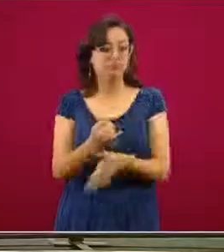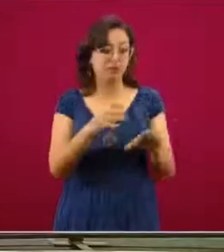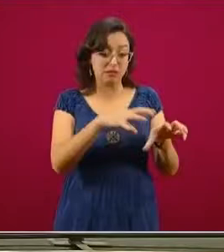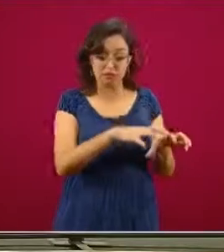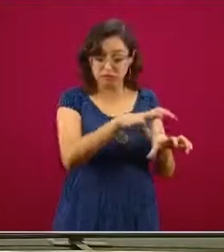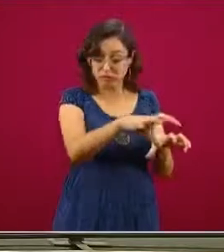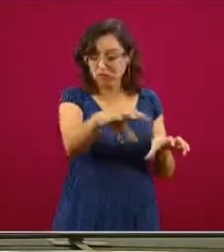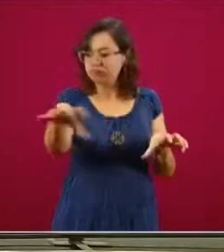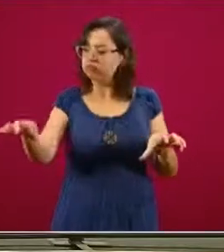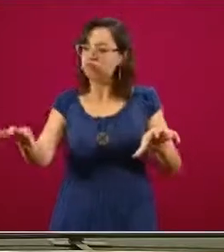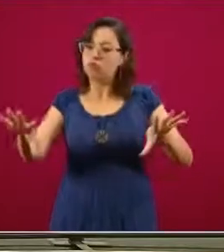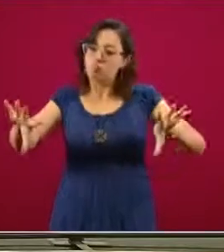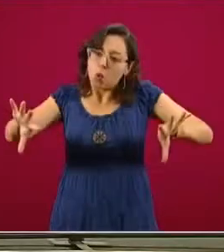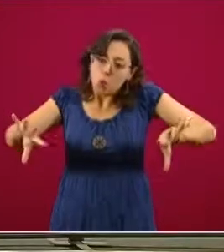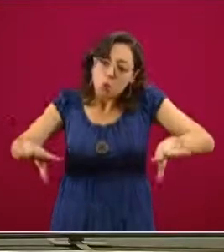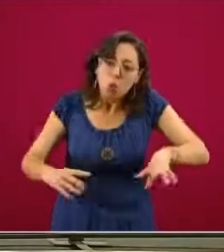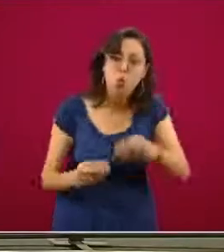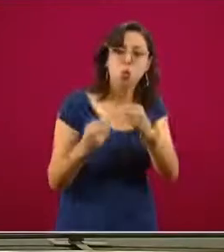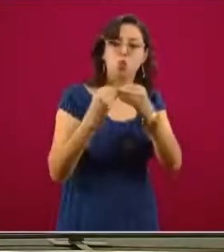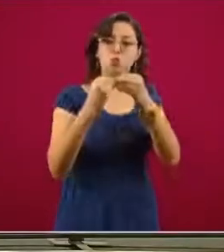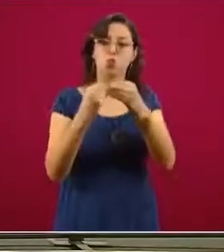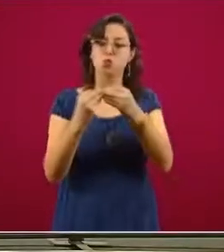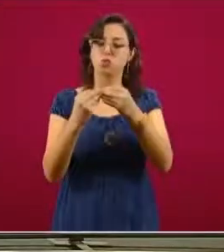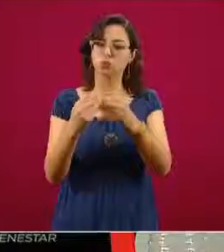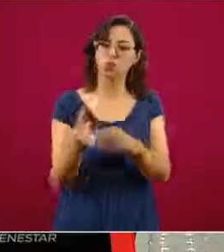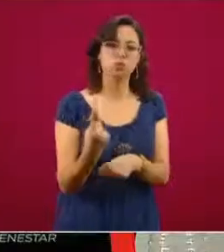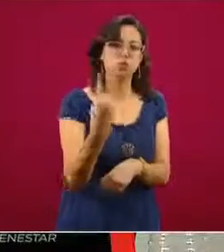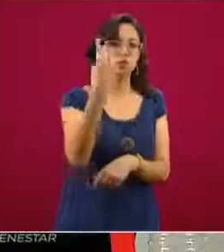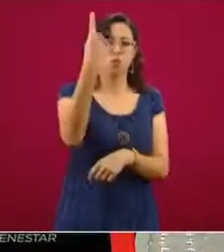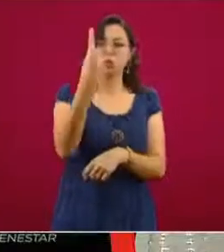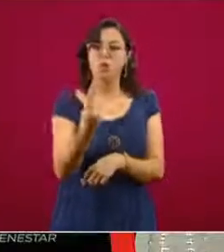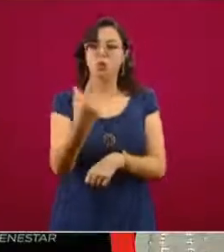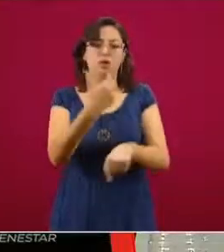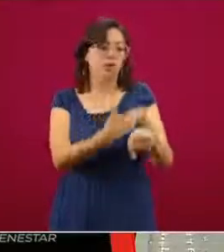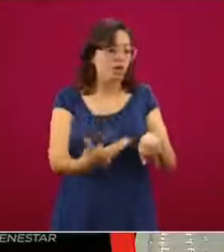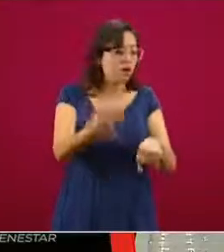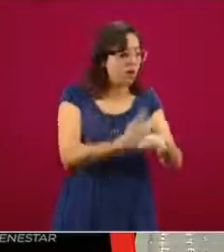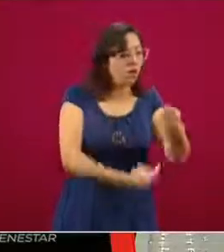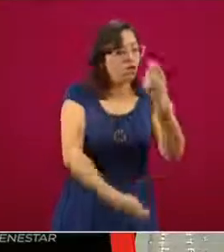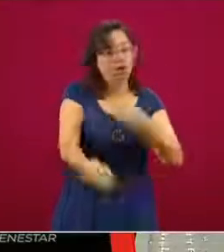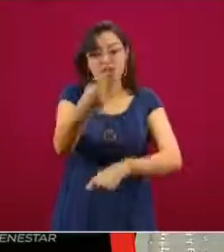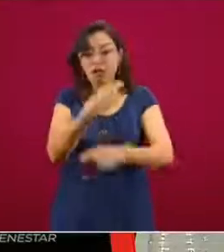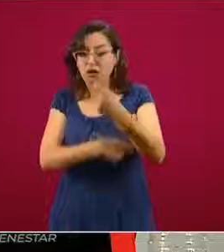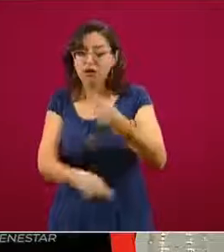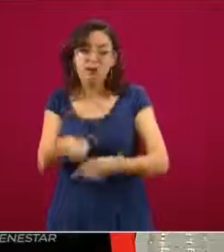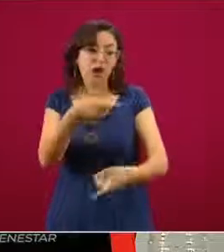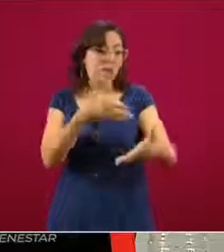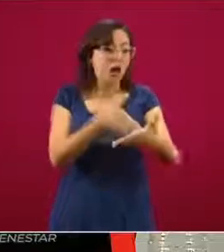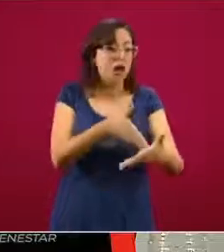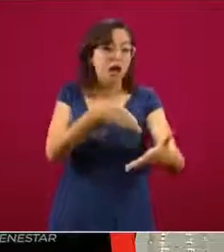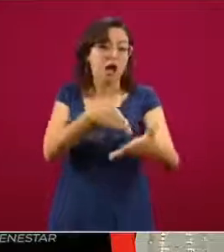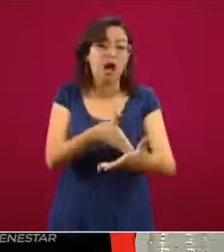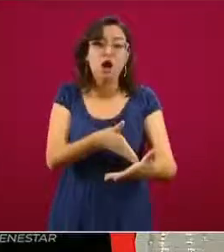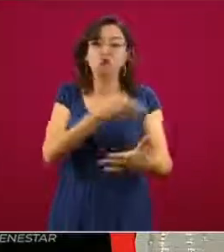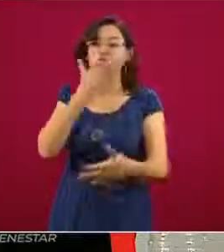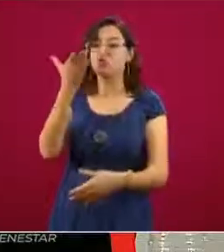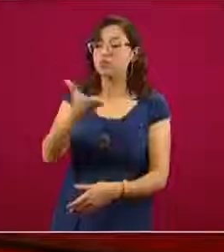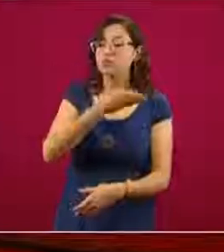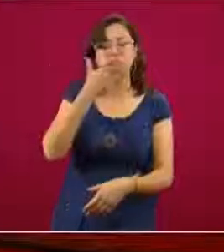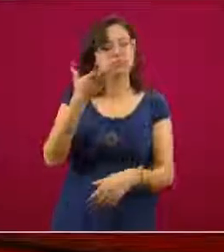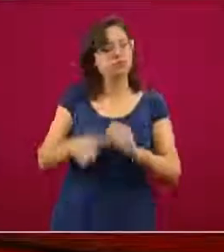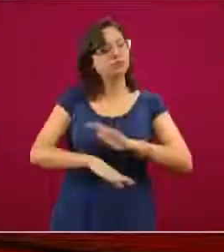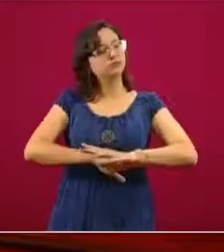una integración que supera resistencias, que supera burocracias, que supera formas tradicionales de hacer las cosas,